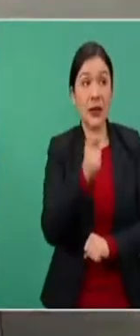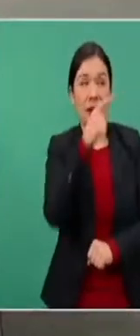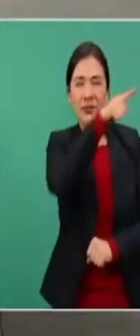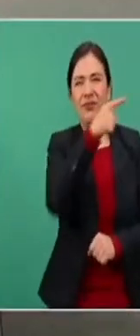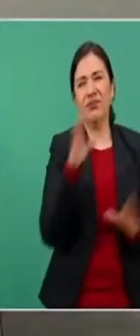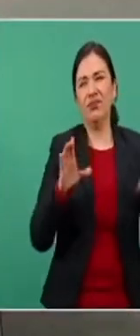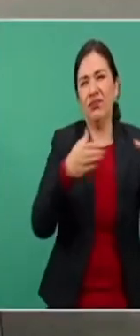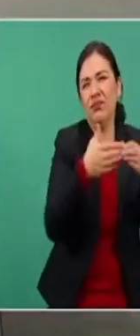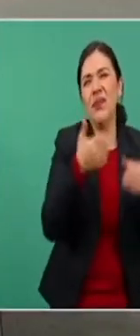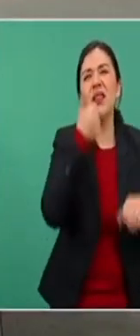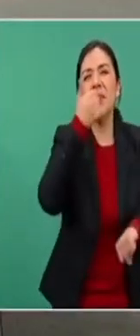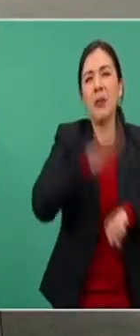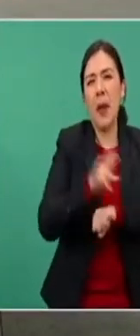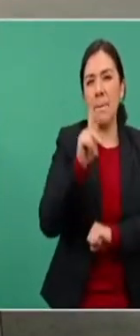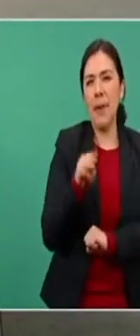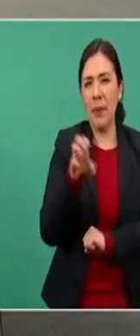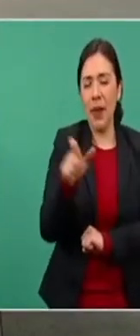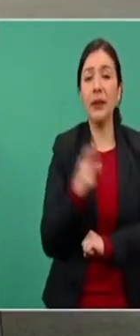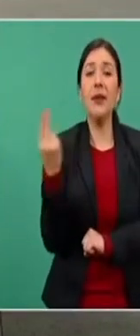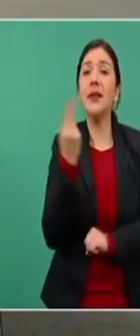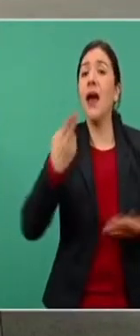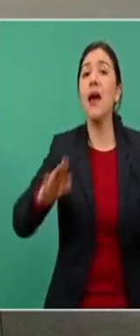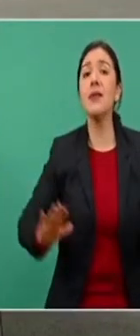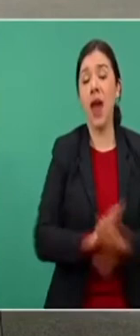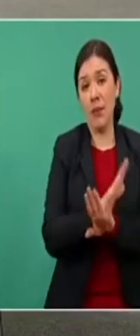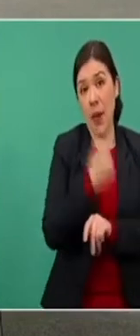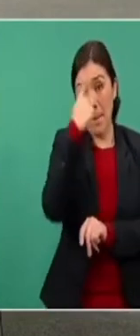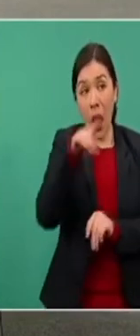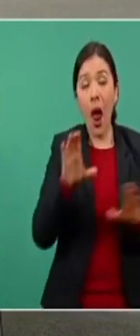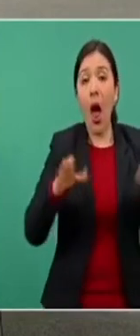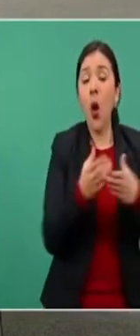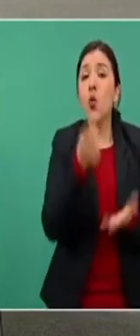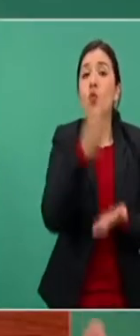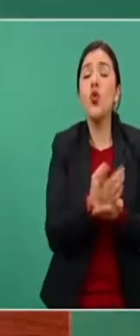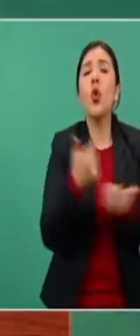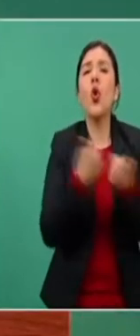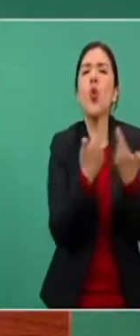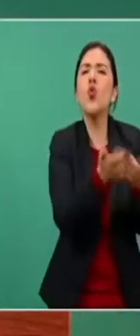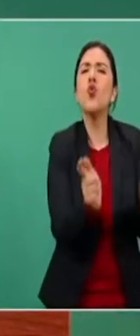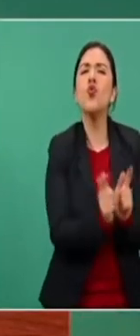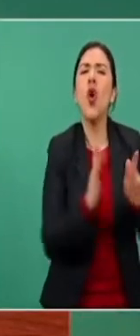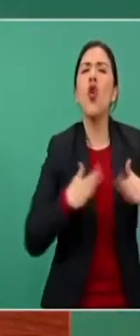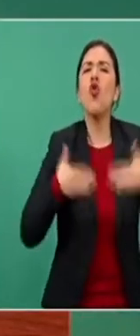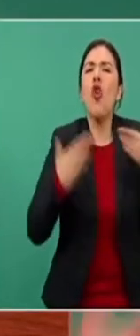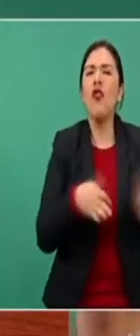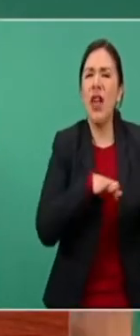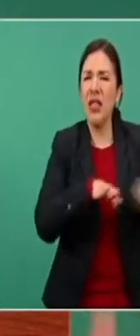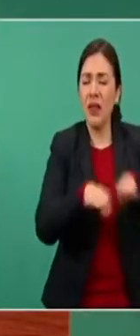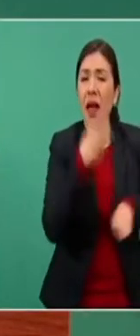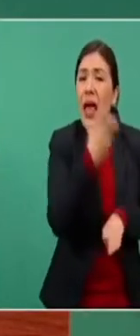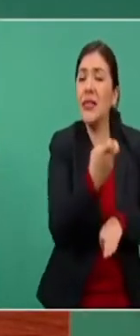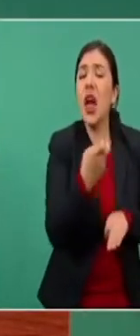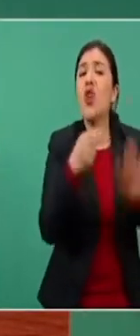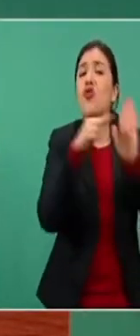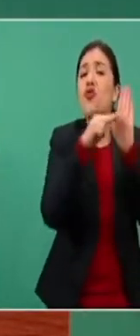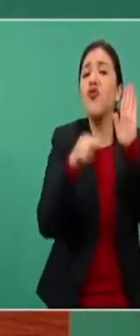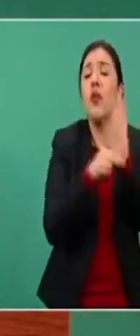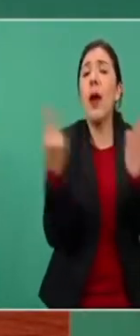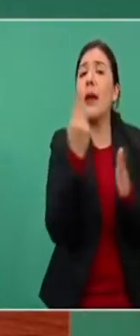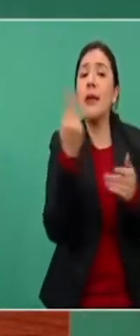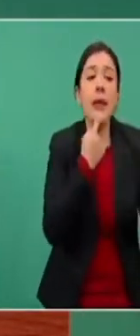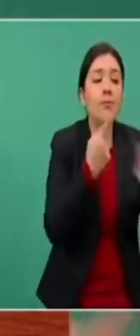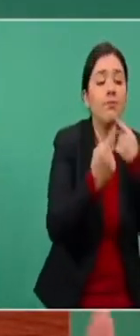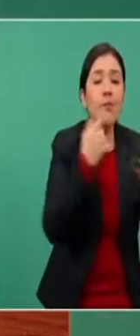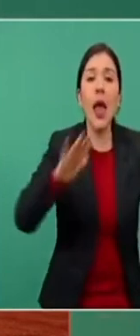Pemex se cambie, porque nada más es para los de confianza. Es una norma que se tiene que cambiar adentro del Consejo de